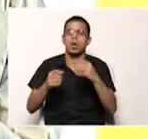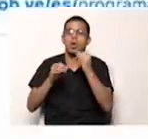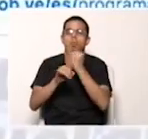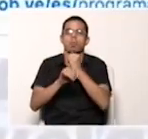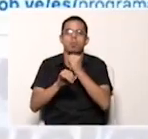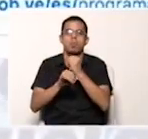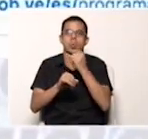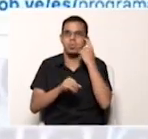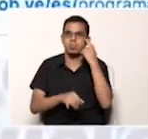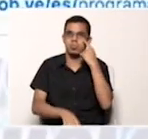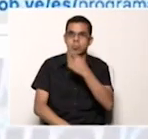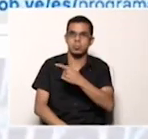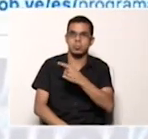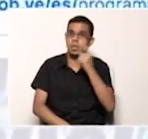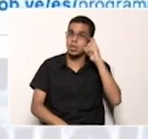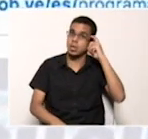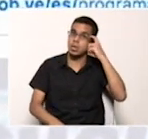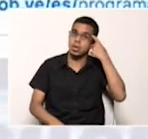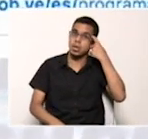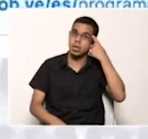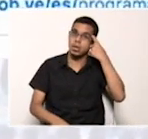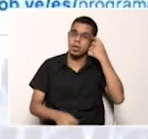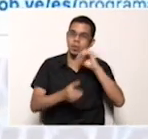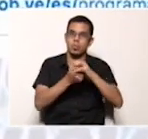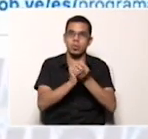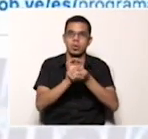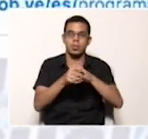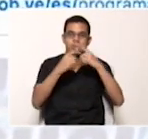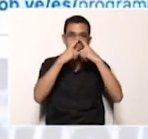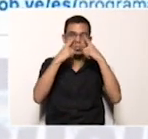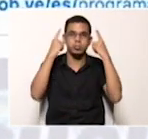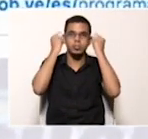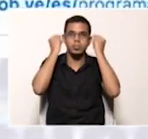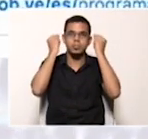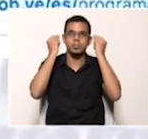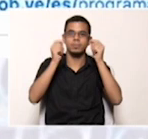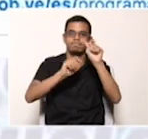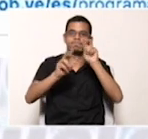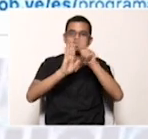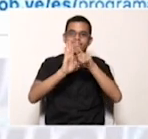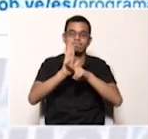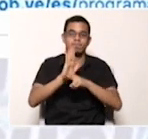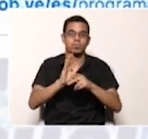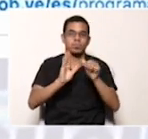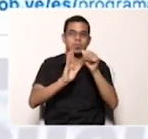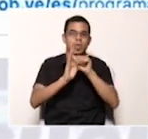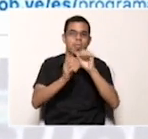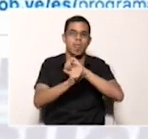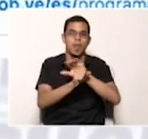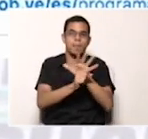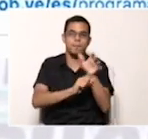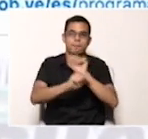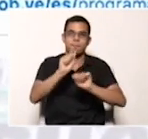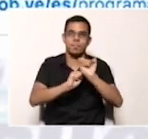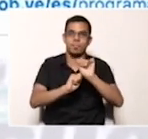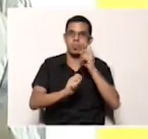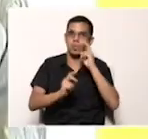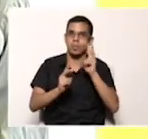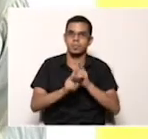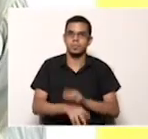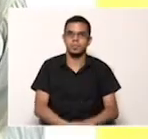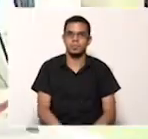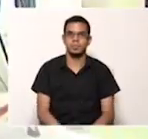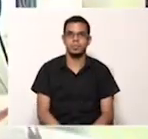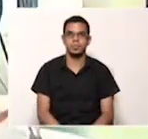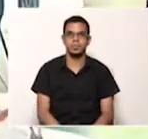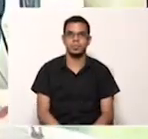cadafamiliaunaescuela.m.gov.be. Recuerda lavarse las manos frecuentemente y el uso del tapaboca como esas medidas de prevención a propósito del COVID-19. Continuamos con Cada Familia, una escuela.